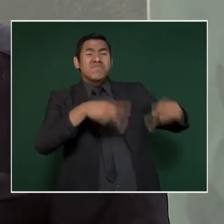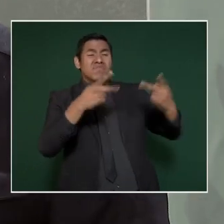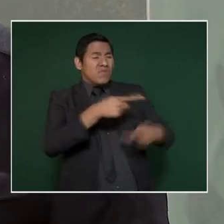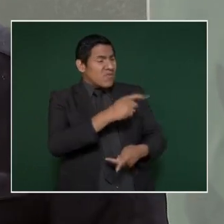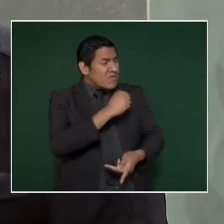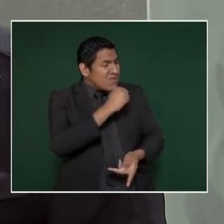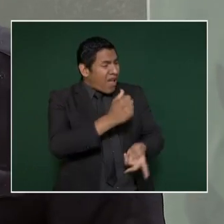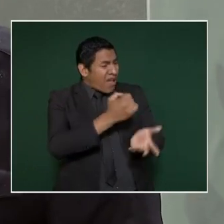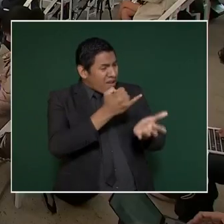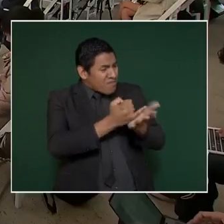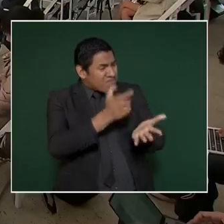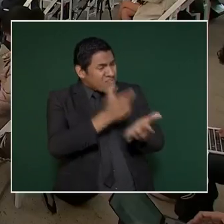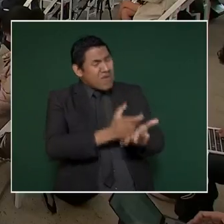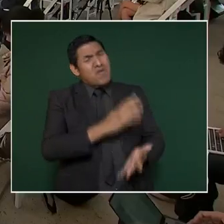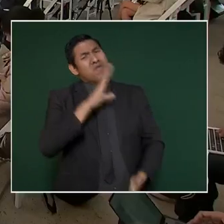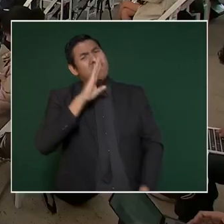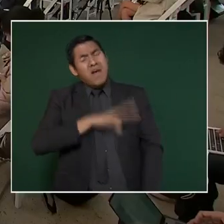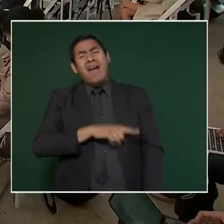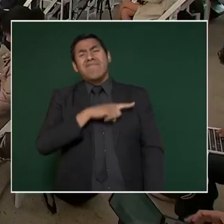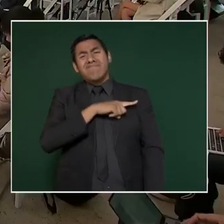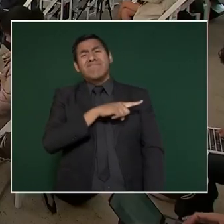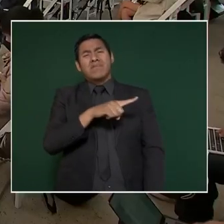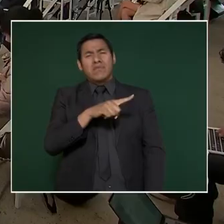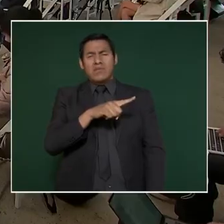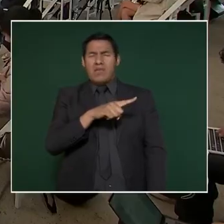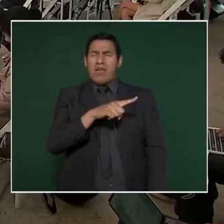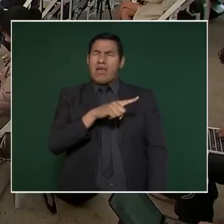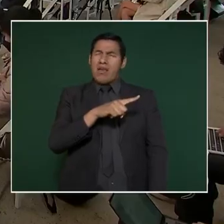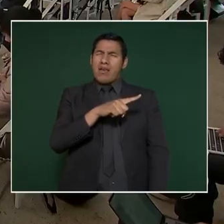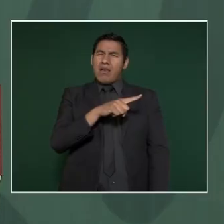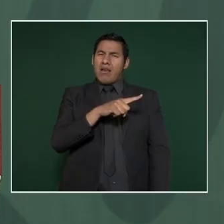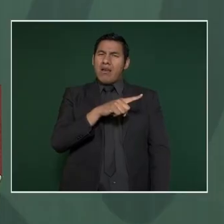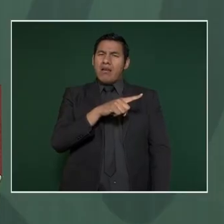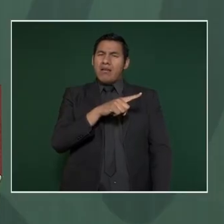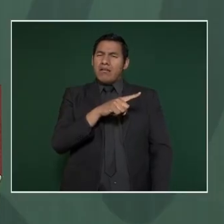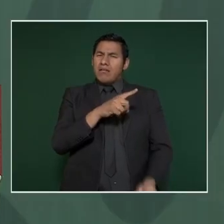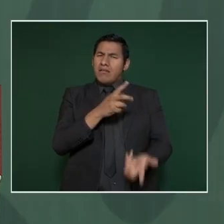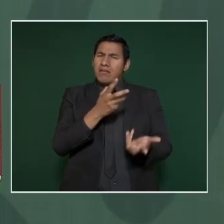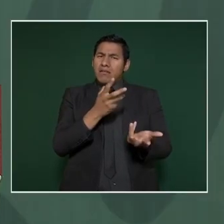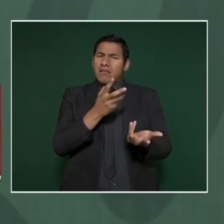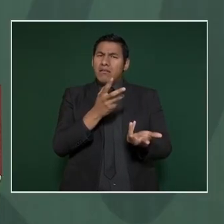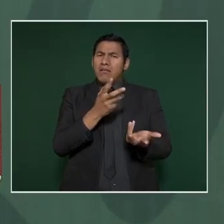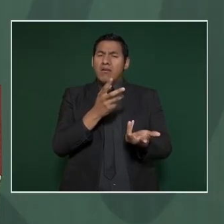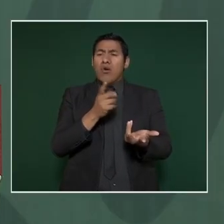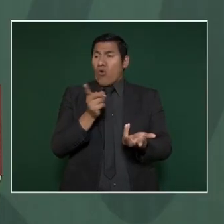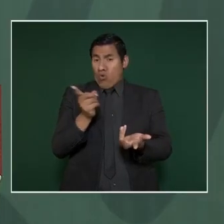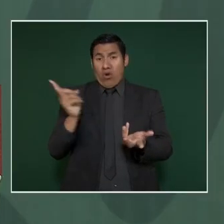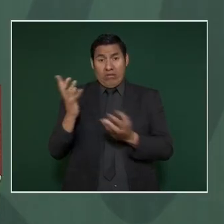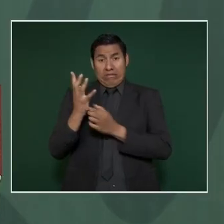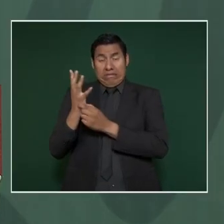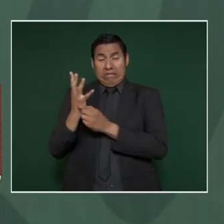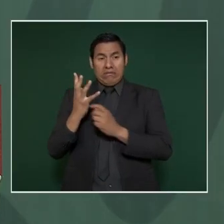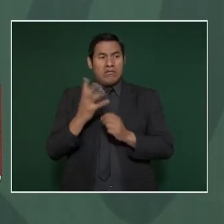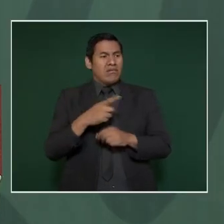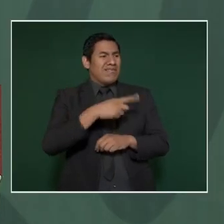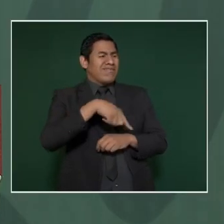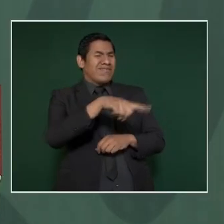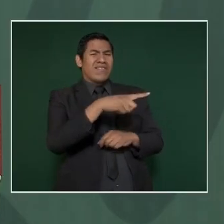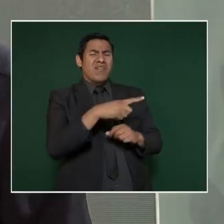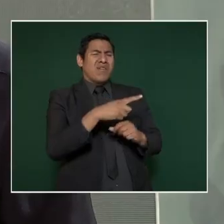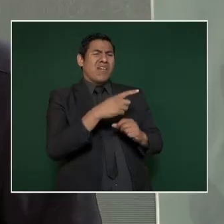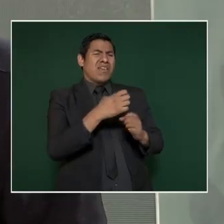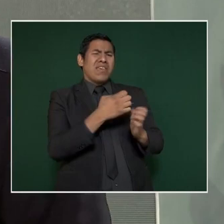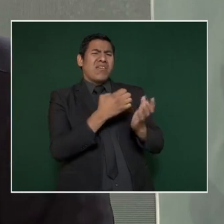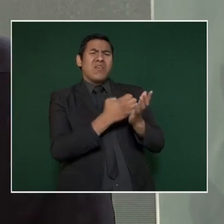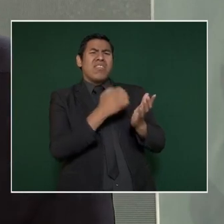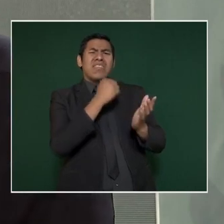impuestos y que este la economía informal no